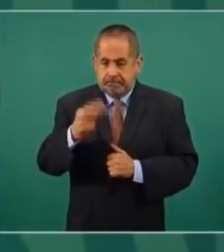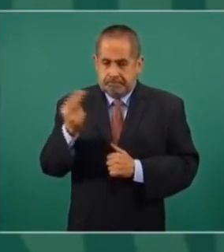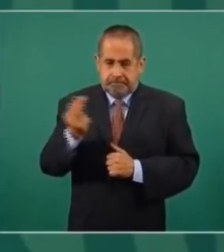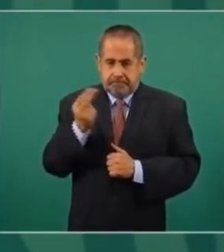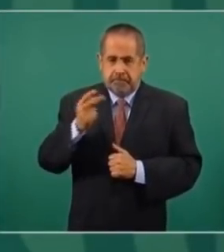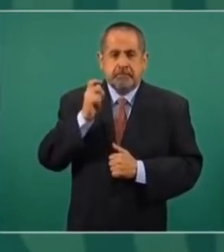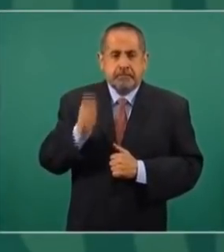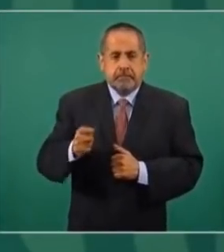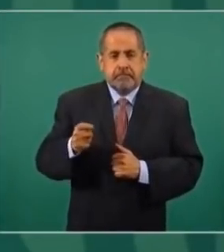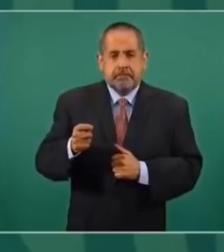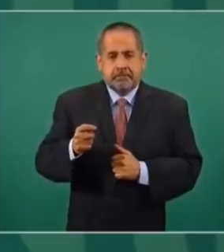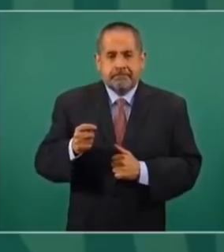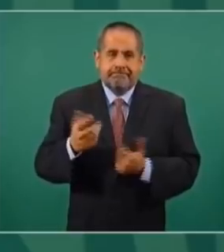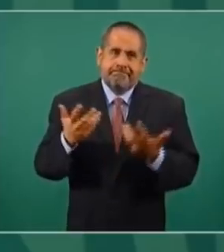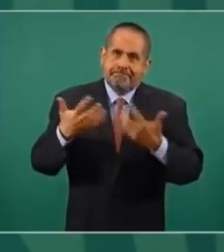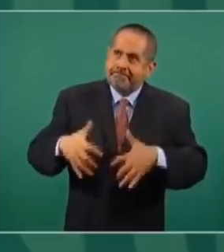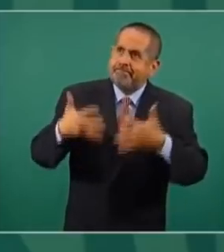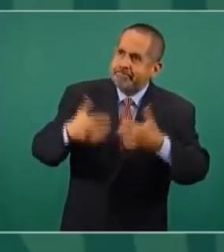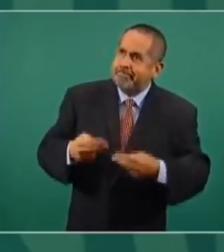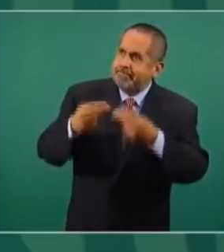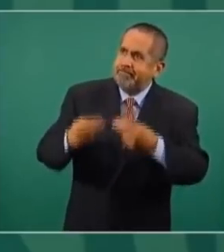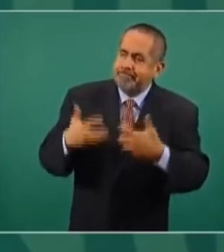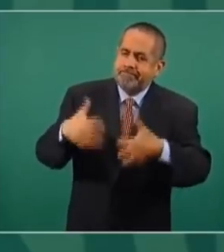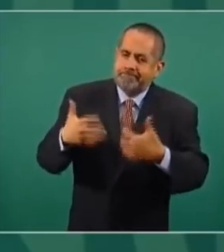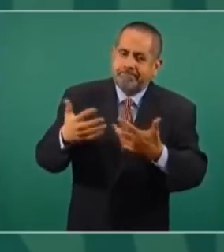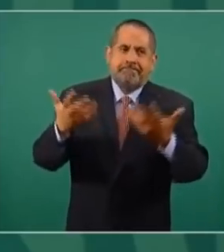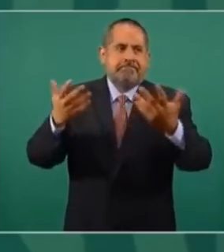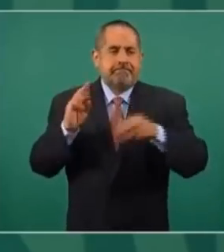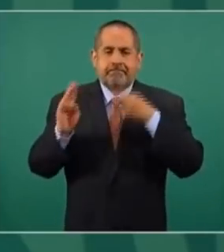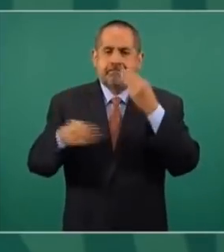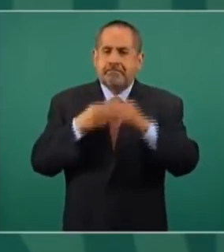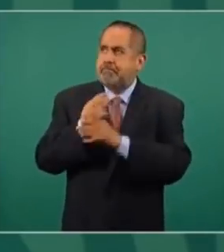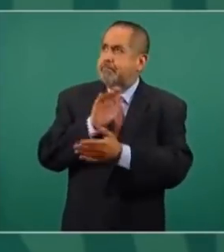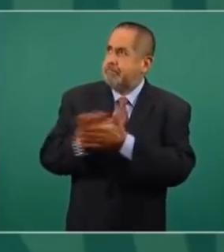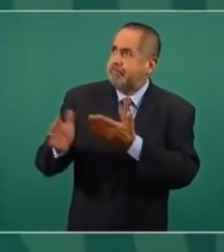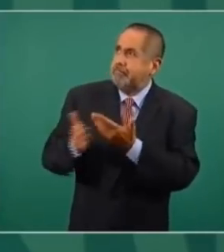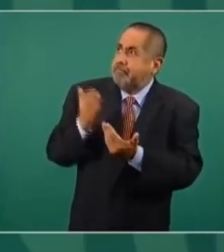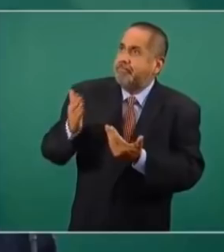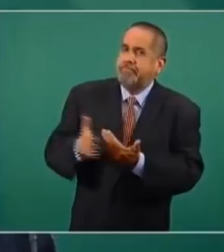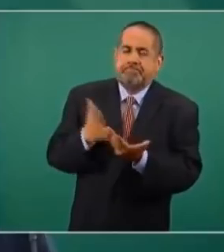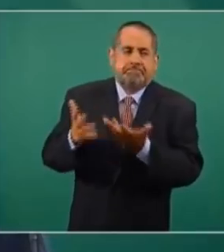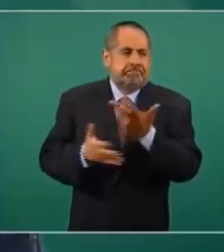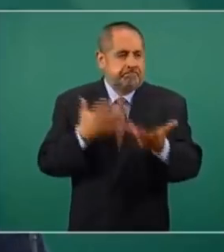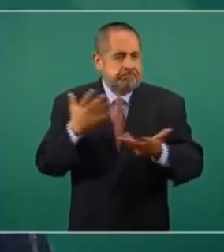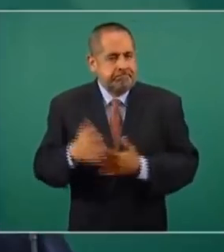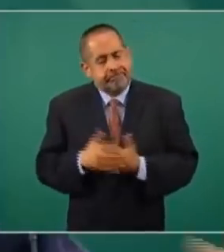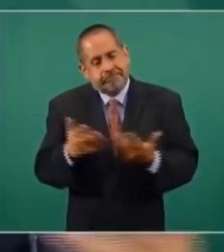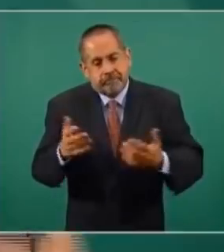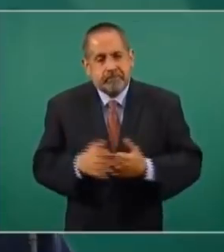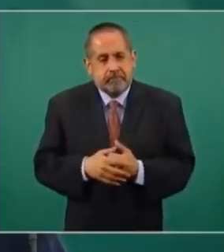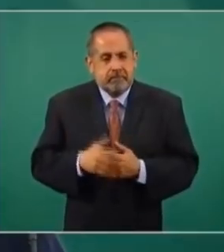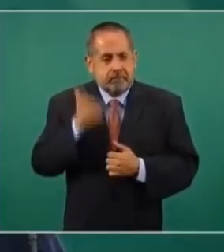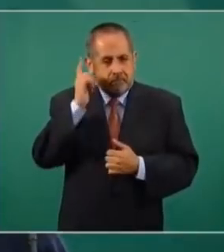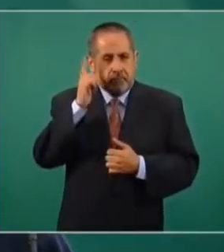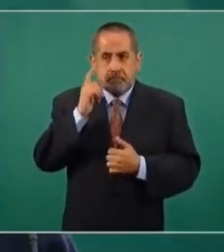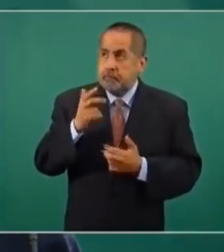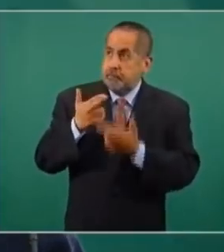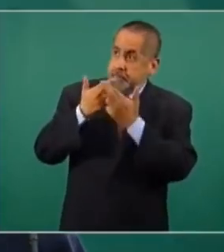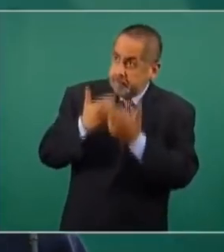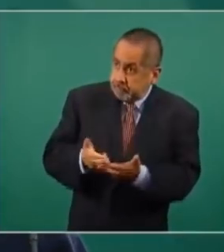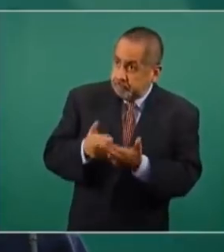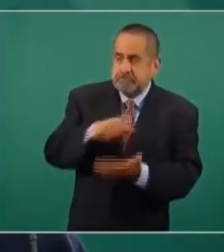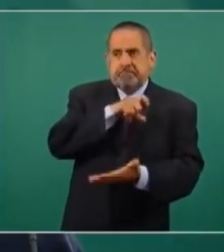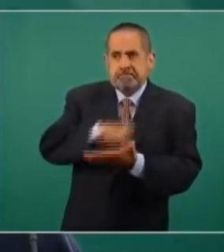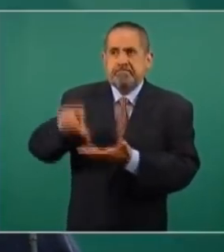necesitamos es que haya producción suficiente de vacunas en el mundo y que podamos